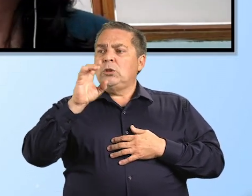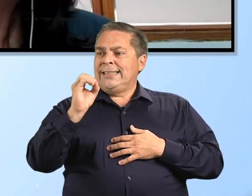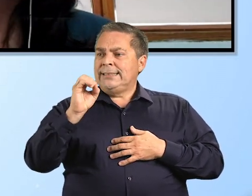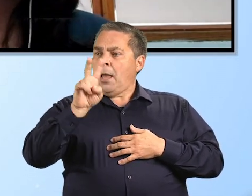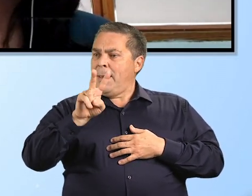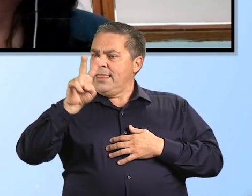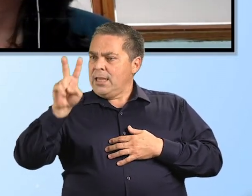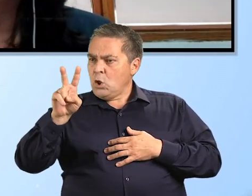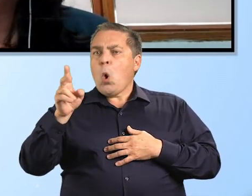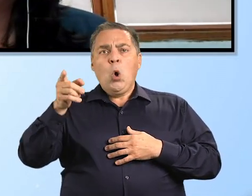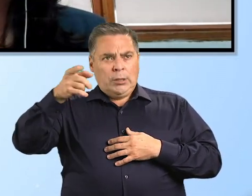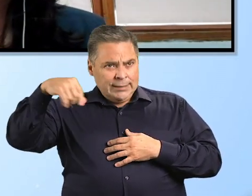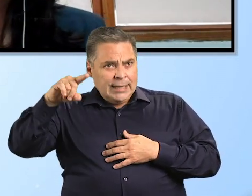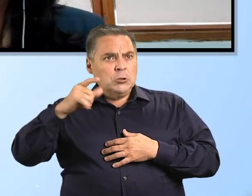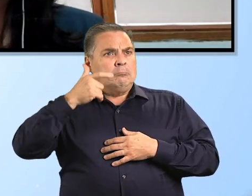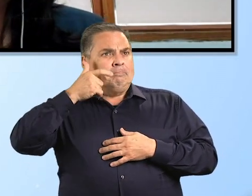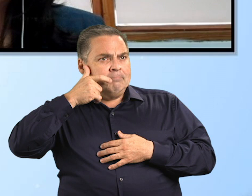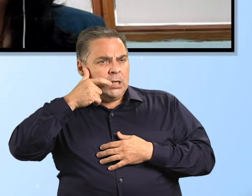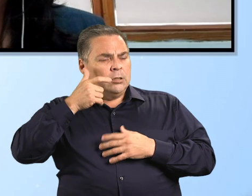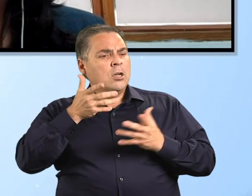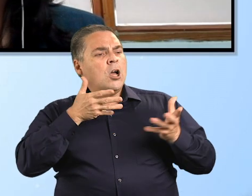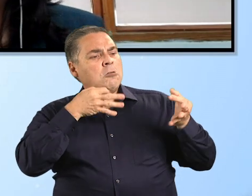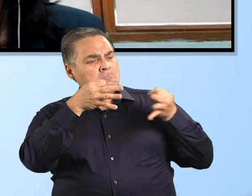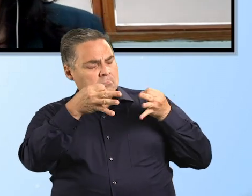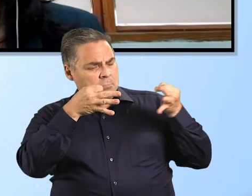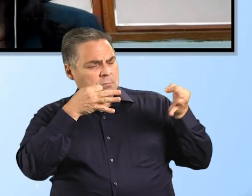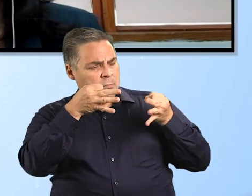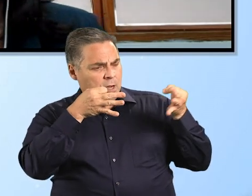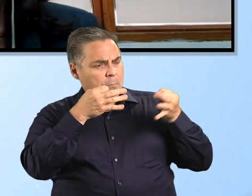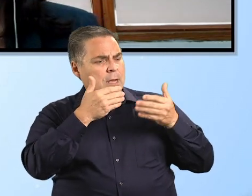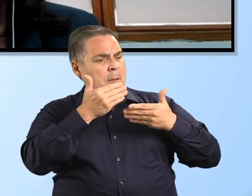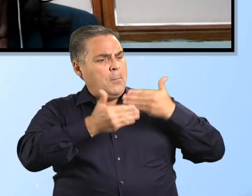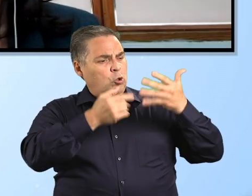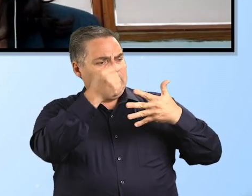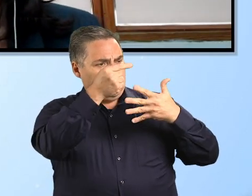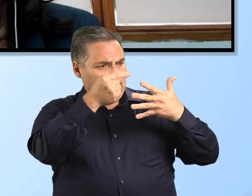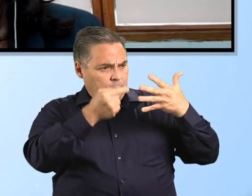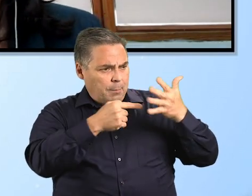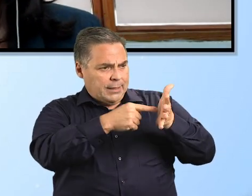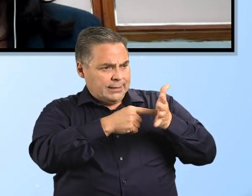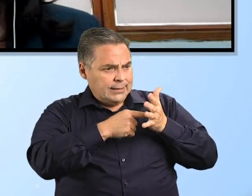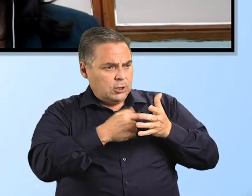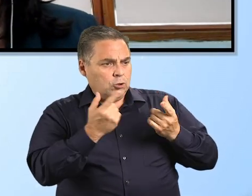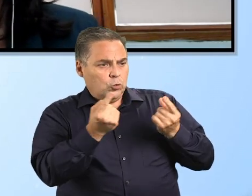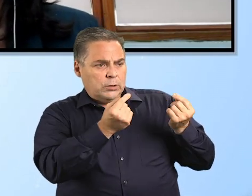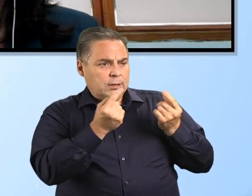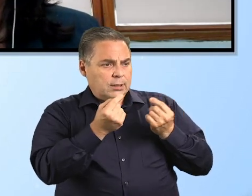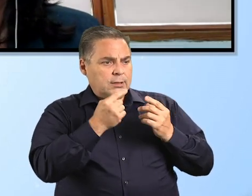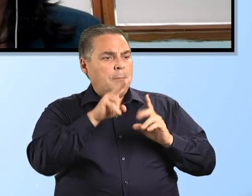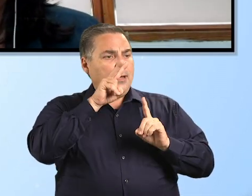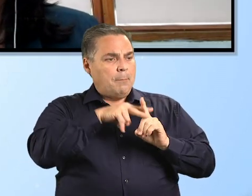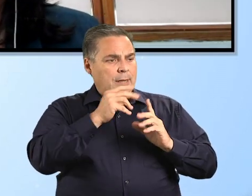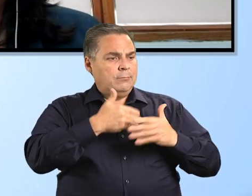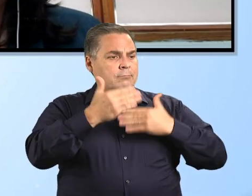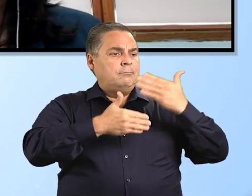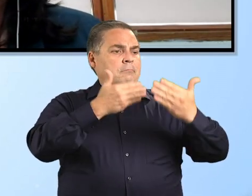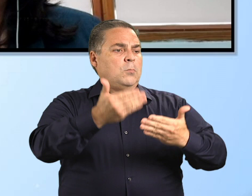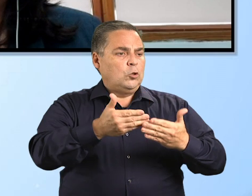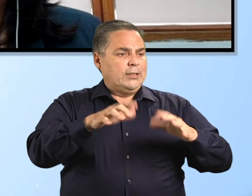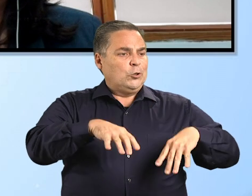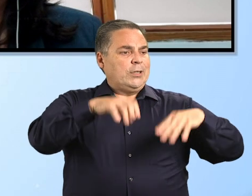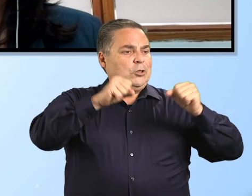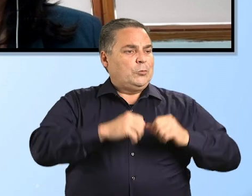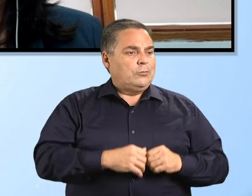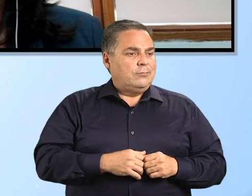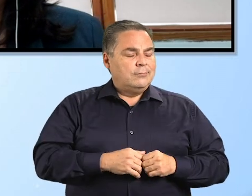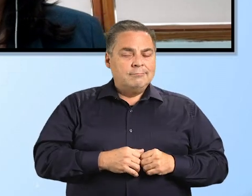787-977-8022, y allí personas, ¿verdad?, con la experiencia le van a orientar sobre los siguientes pasos a seguir para iniciar este proceso. Pues